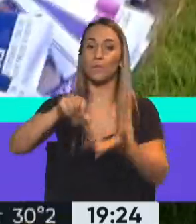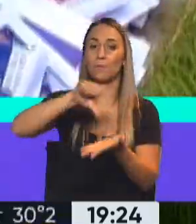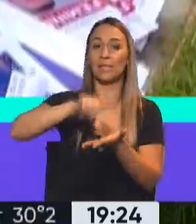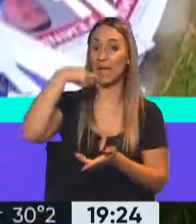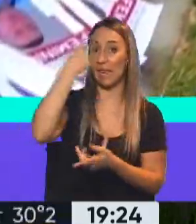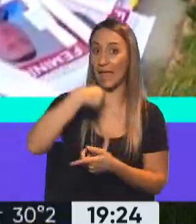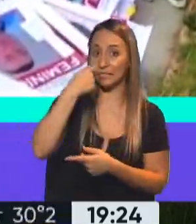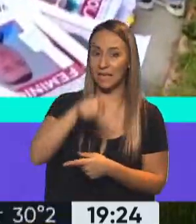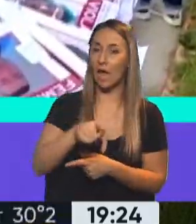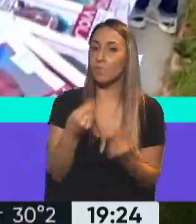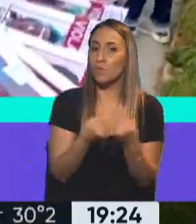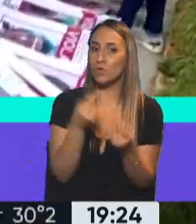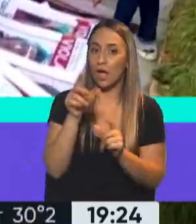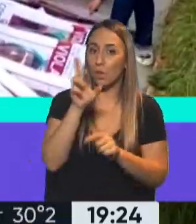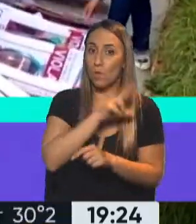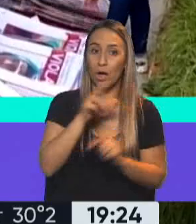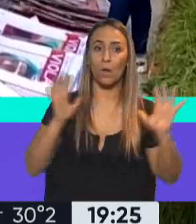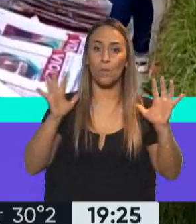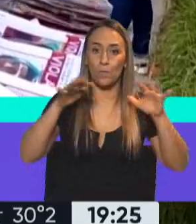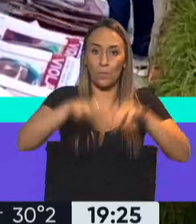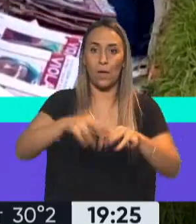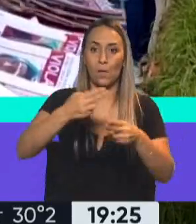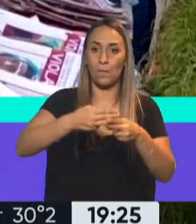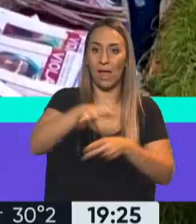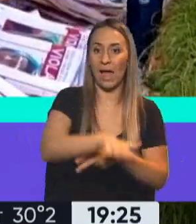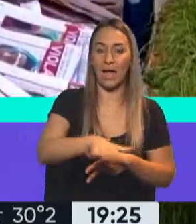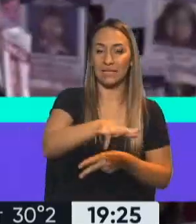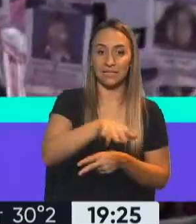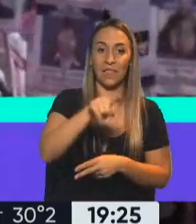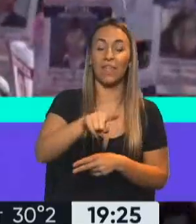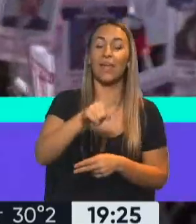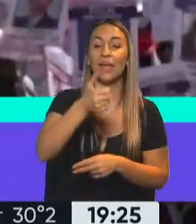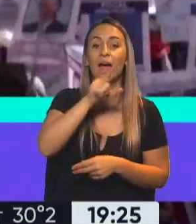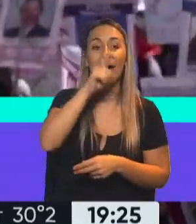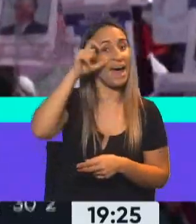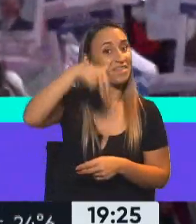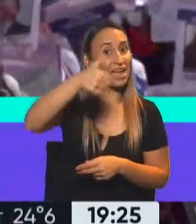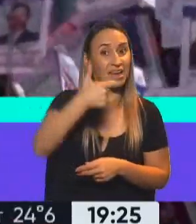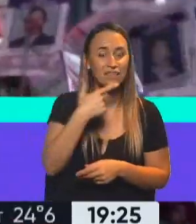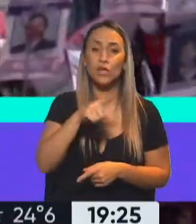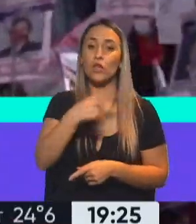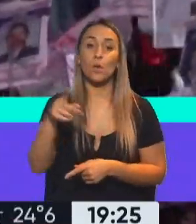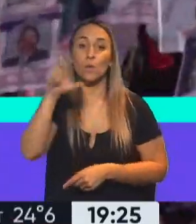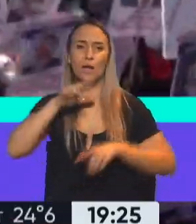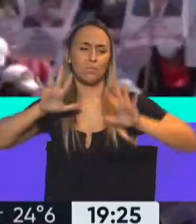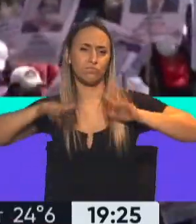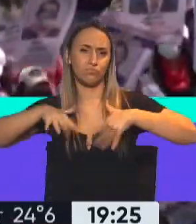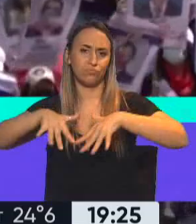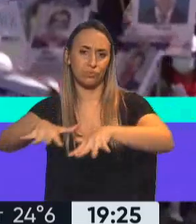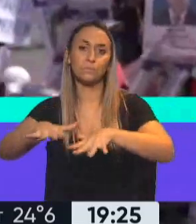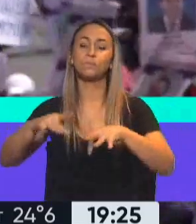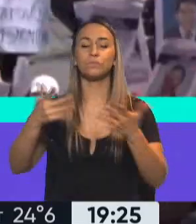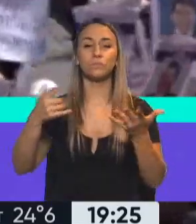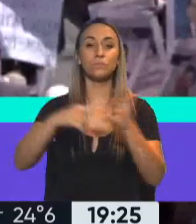cientos de mujeres se reunieron en la céntrica Plaza Sintagma de Atenas, mientras que otras miles tomaron las calles en las